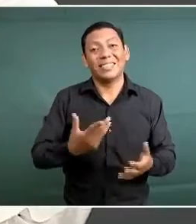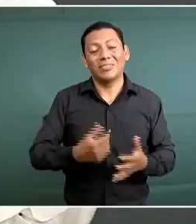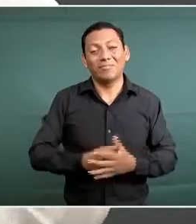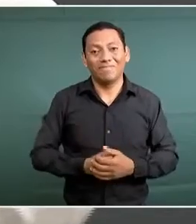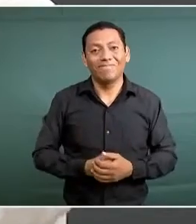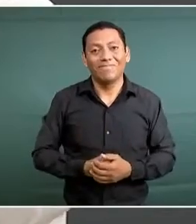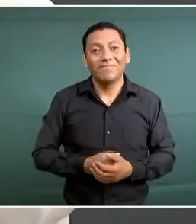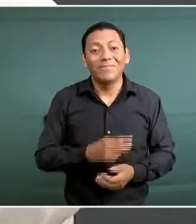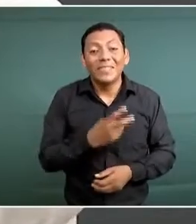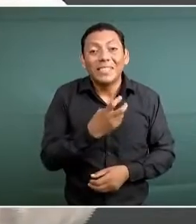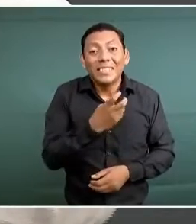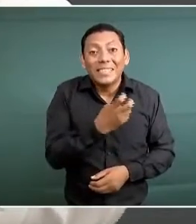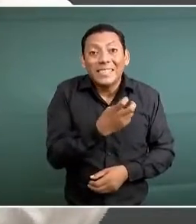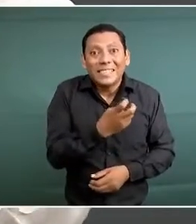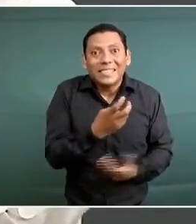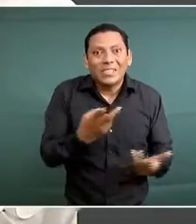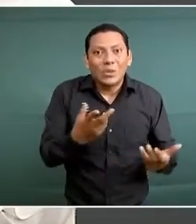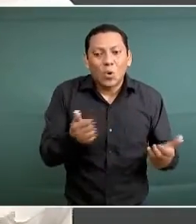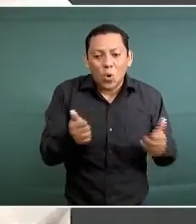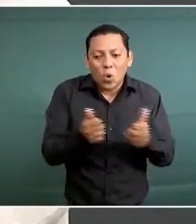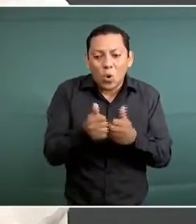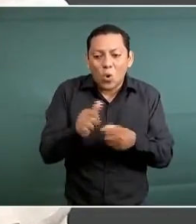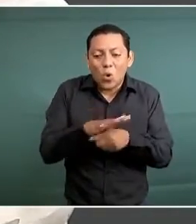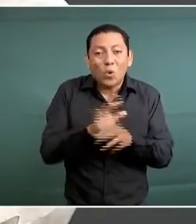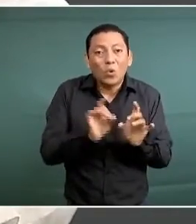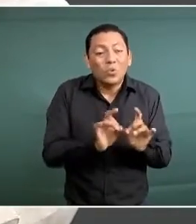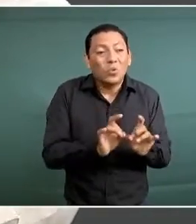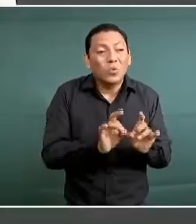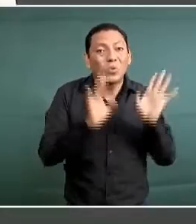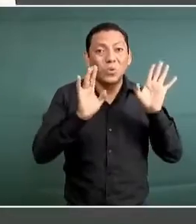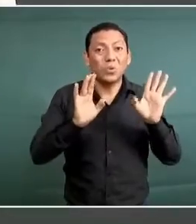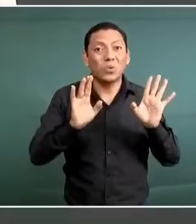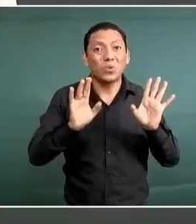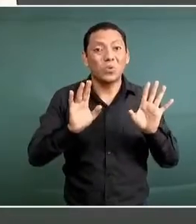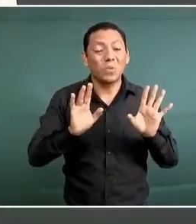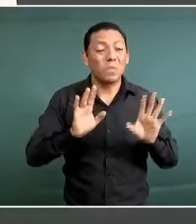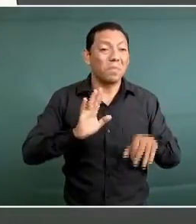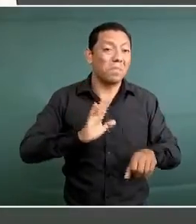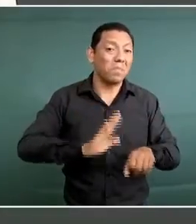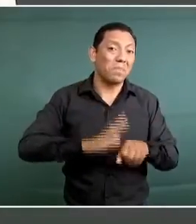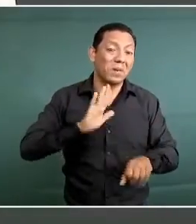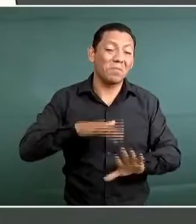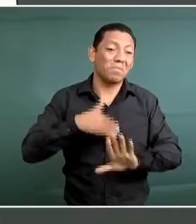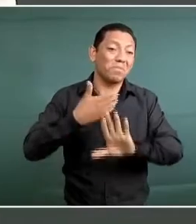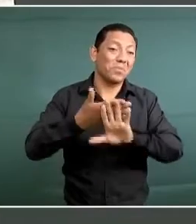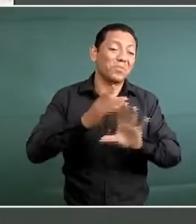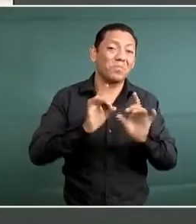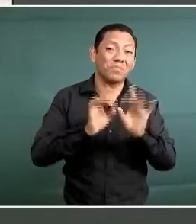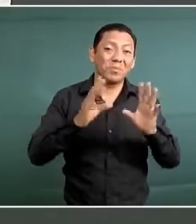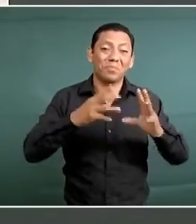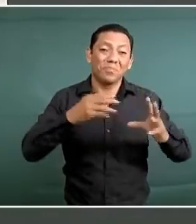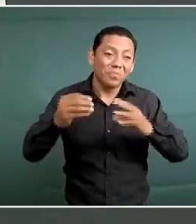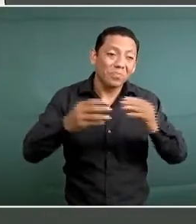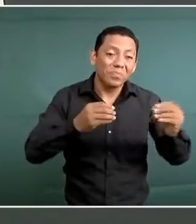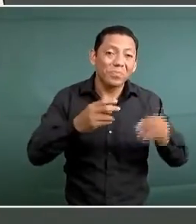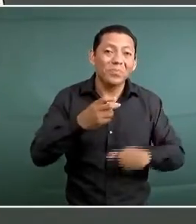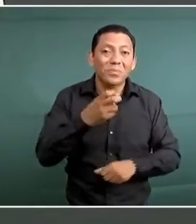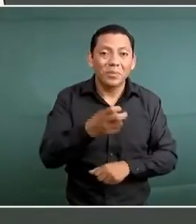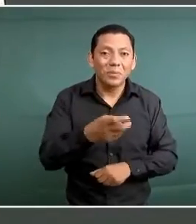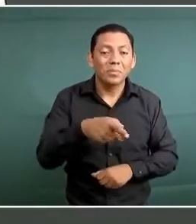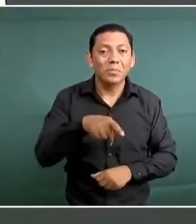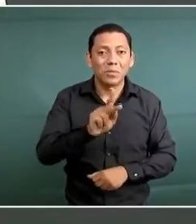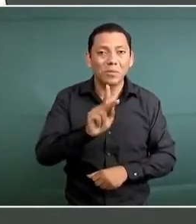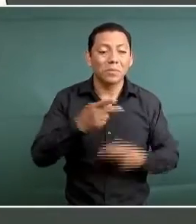eso es lo que nos ha afectado en esta pandemia. pandemia, pero la